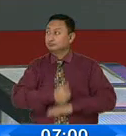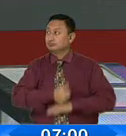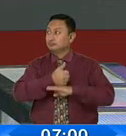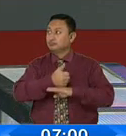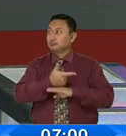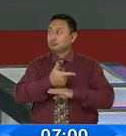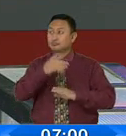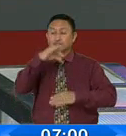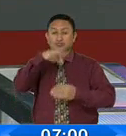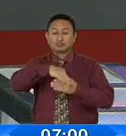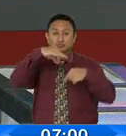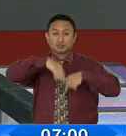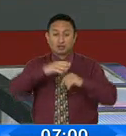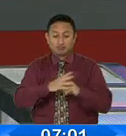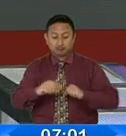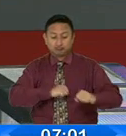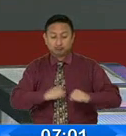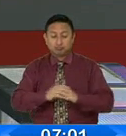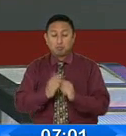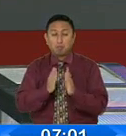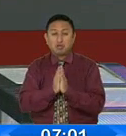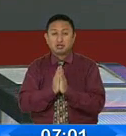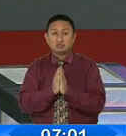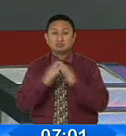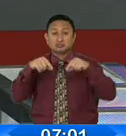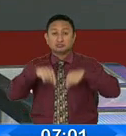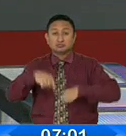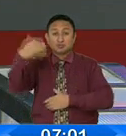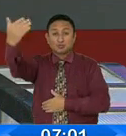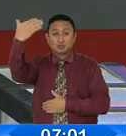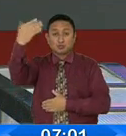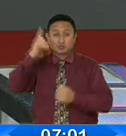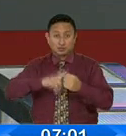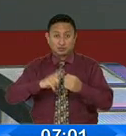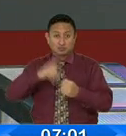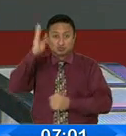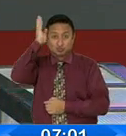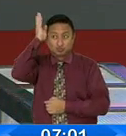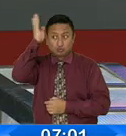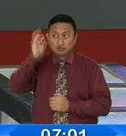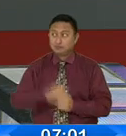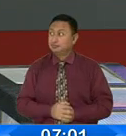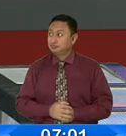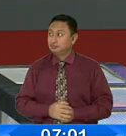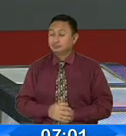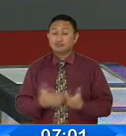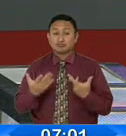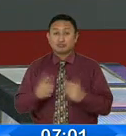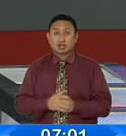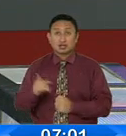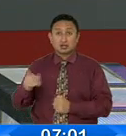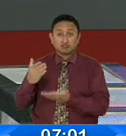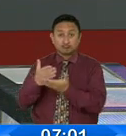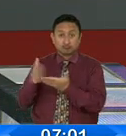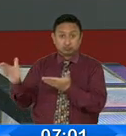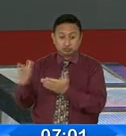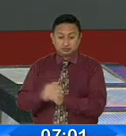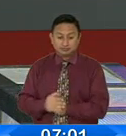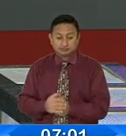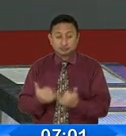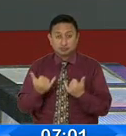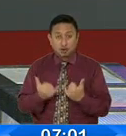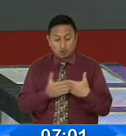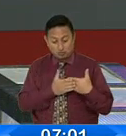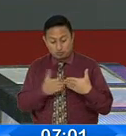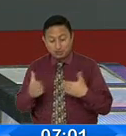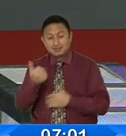Electoral admitió a trámite la apelación presentada por el alcalde de Quito, Jorge Yuna Machado, tras la remoción de su cargo. De aquí corre el